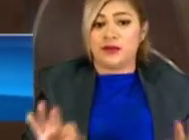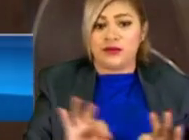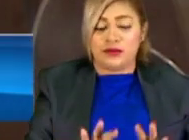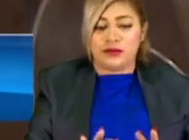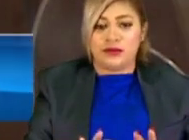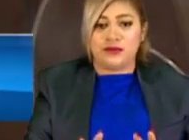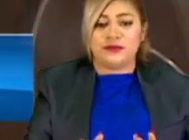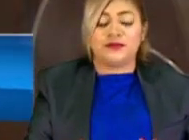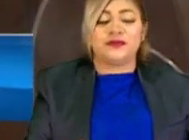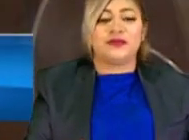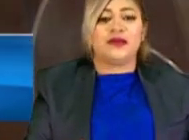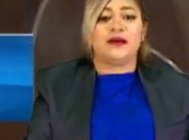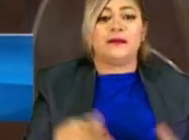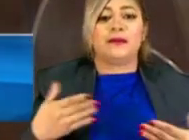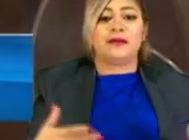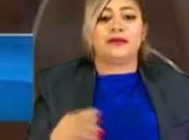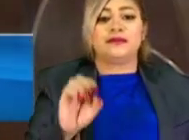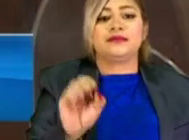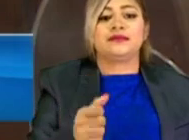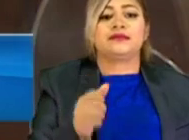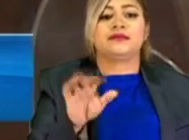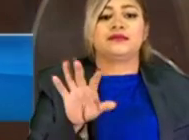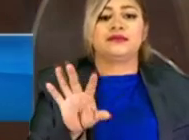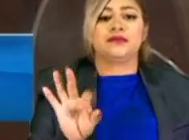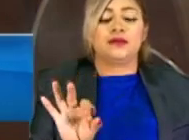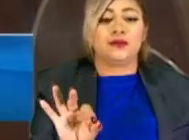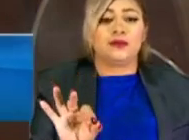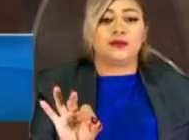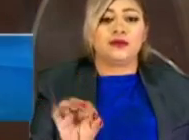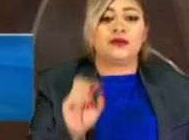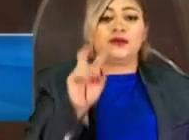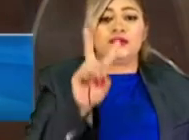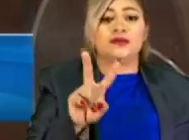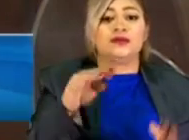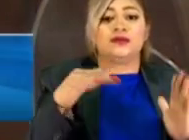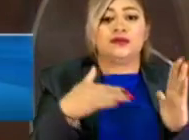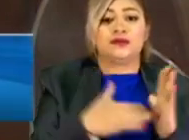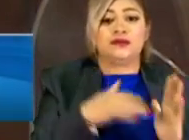Operación Panavac 19, con